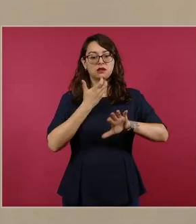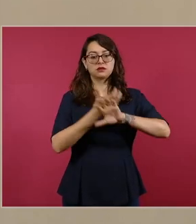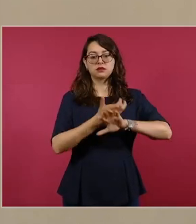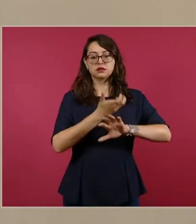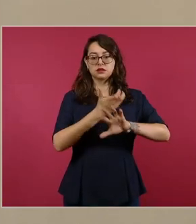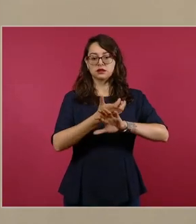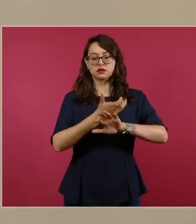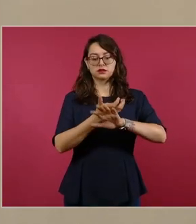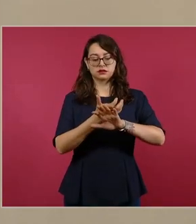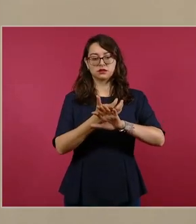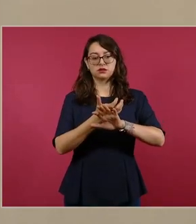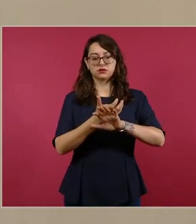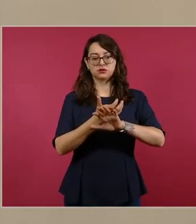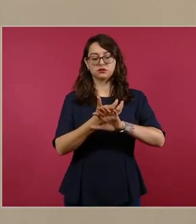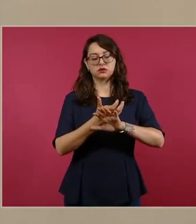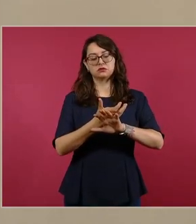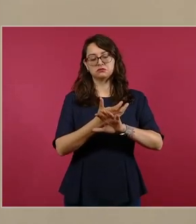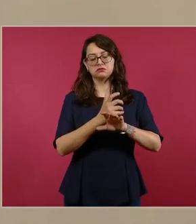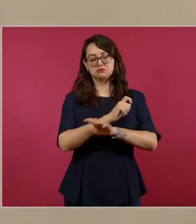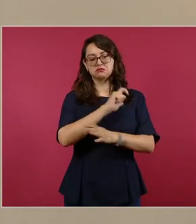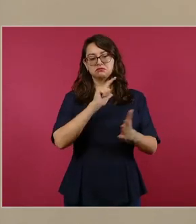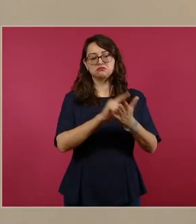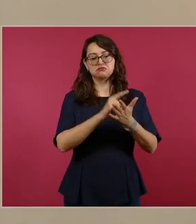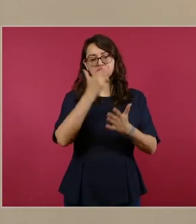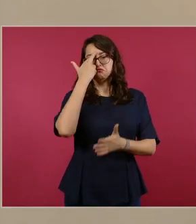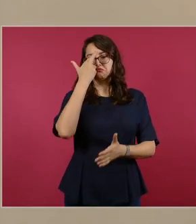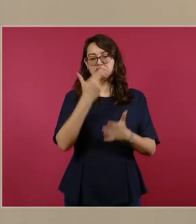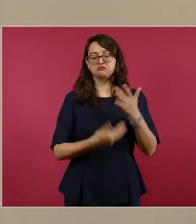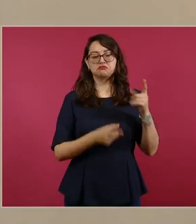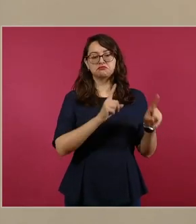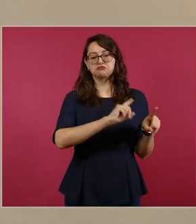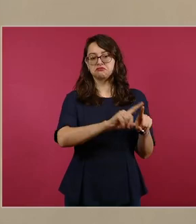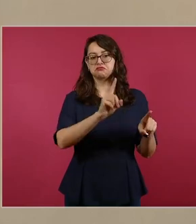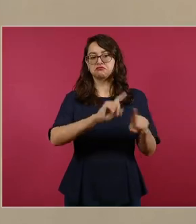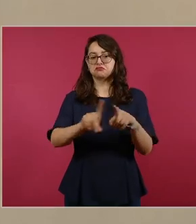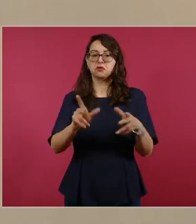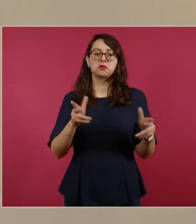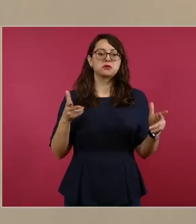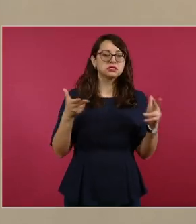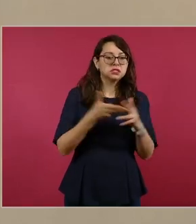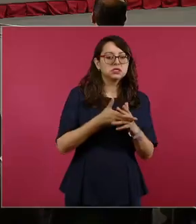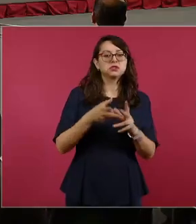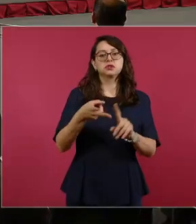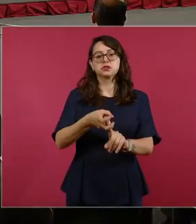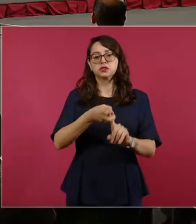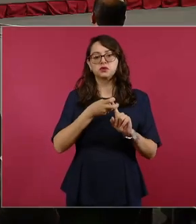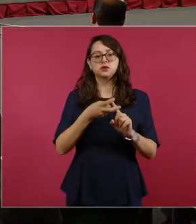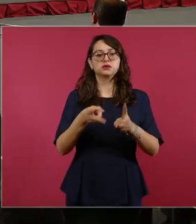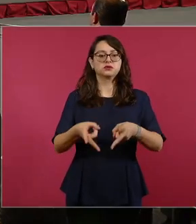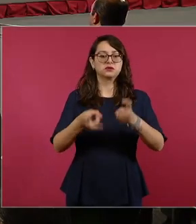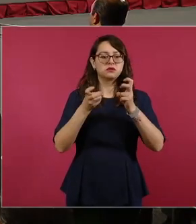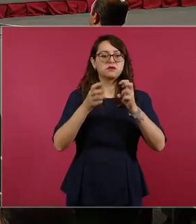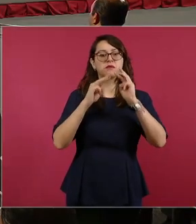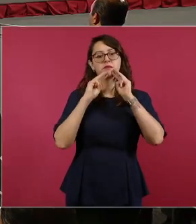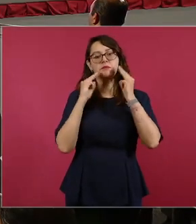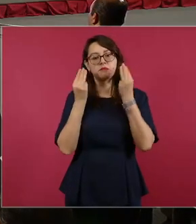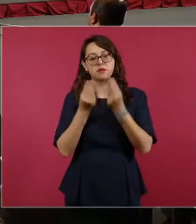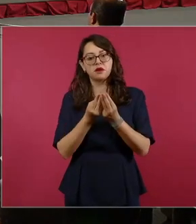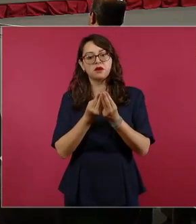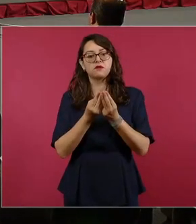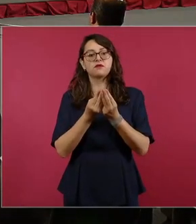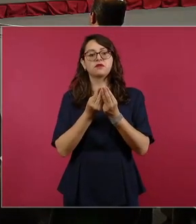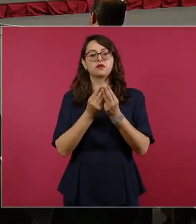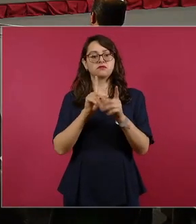delitos como homicidio, secuestro, robo, acción delictuosa y